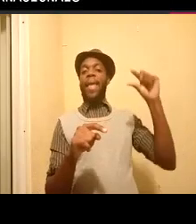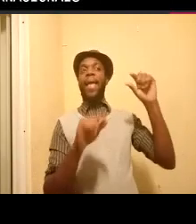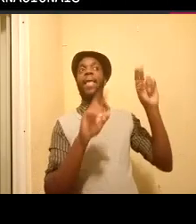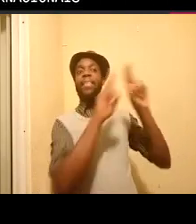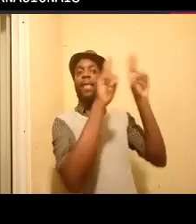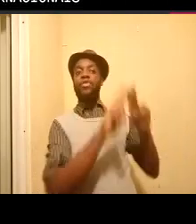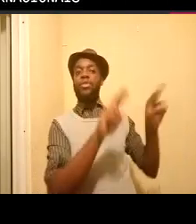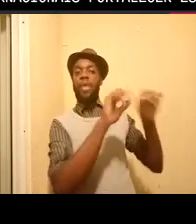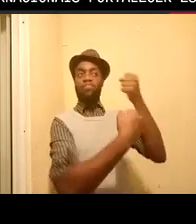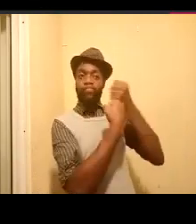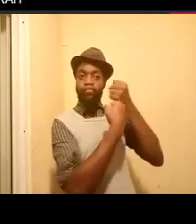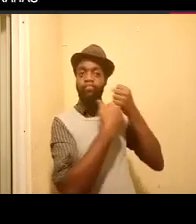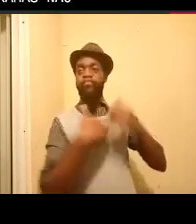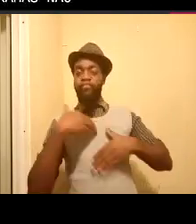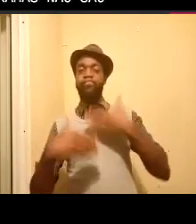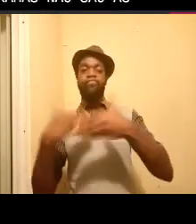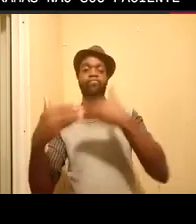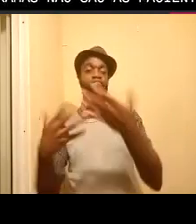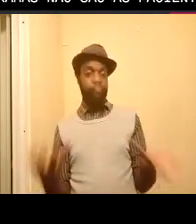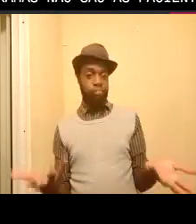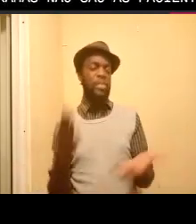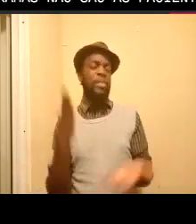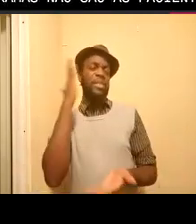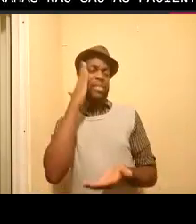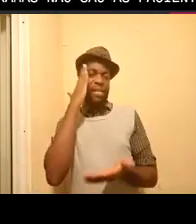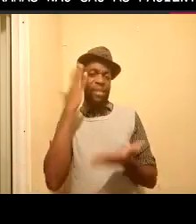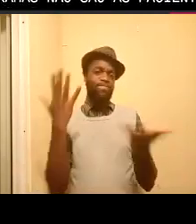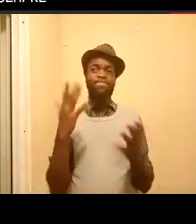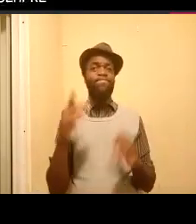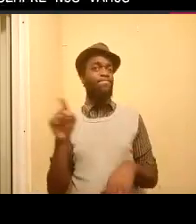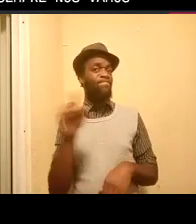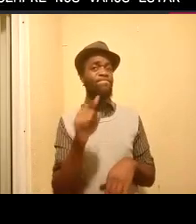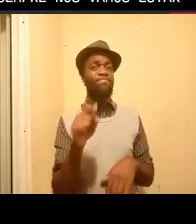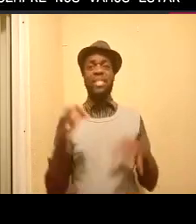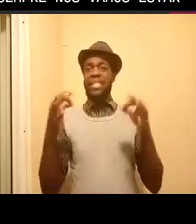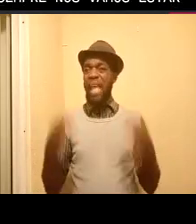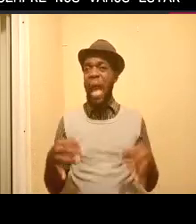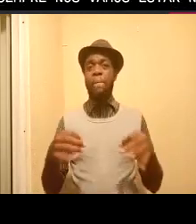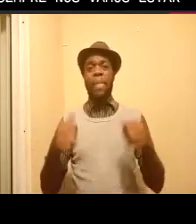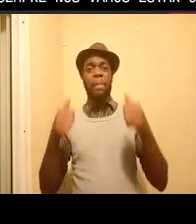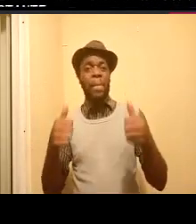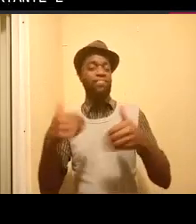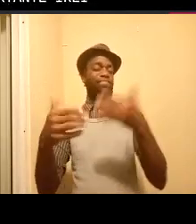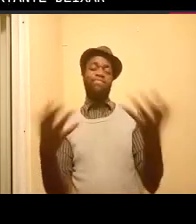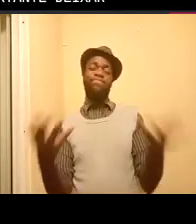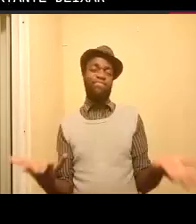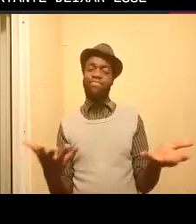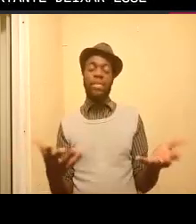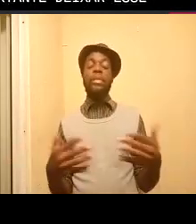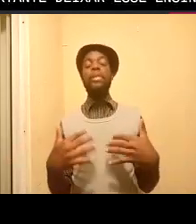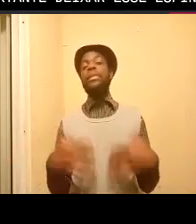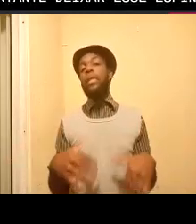somos conscientes que no siempre vamos a estar y lo importante es dejar como esa enseñanza